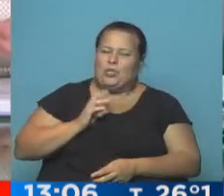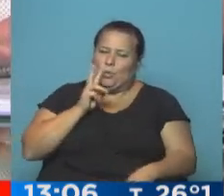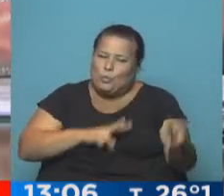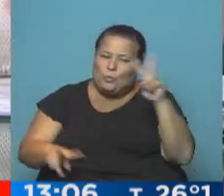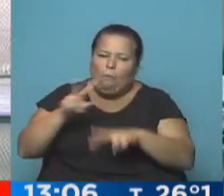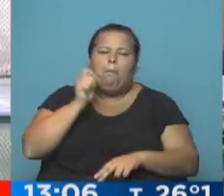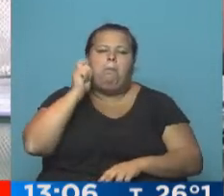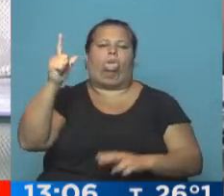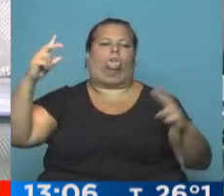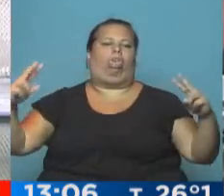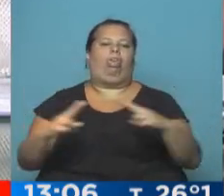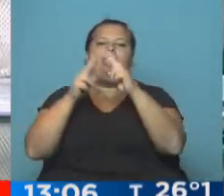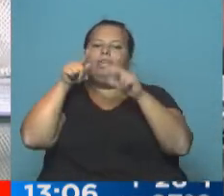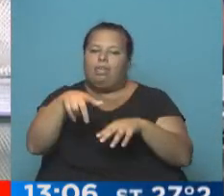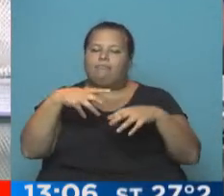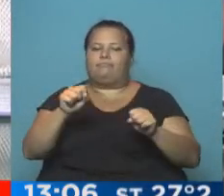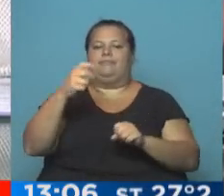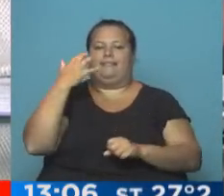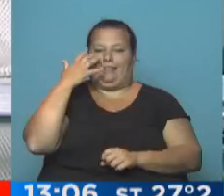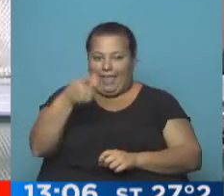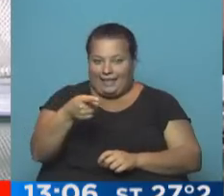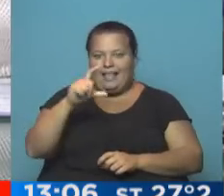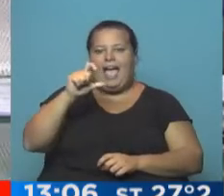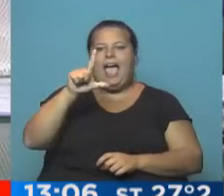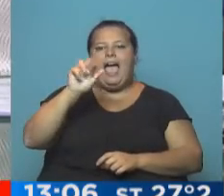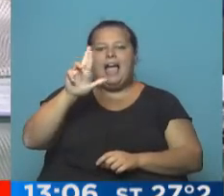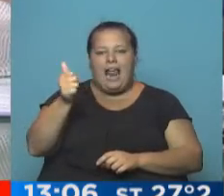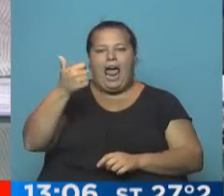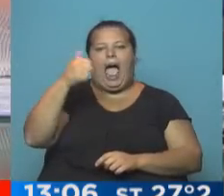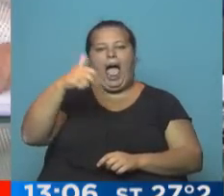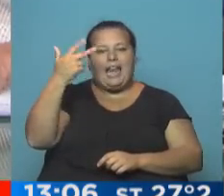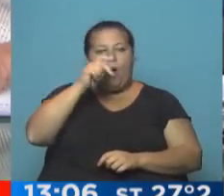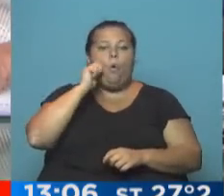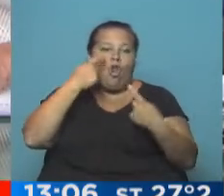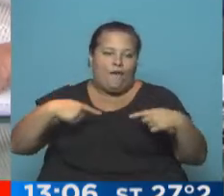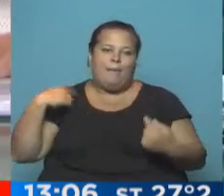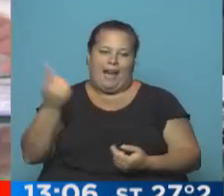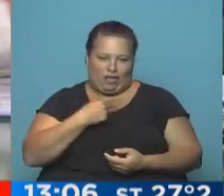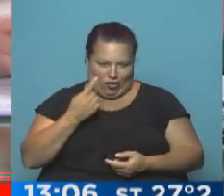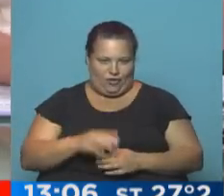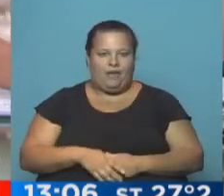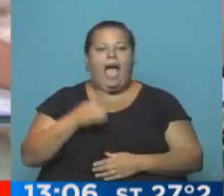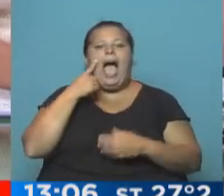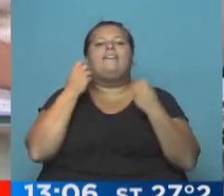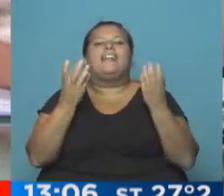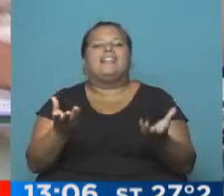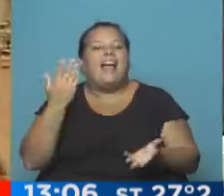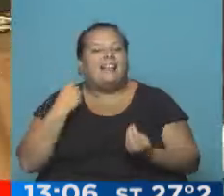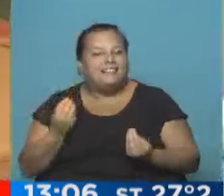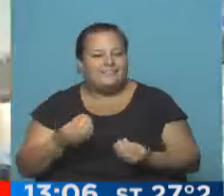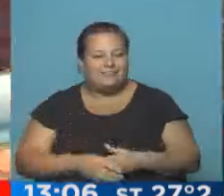de búsqueda reencontrarse con su nieta Clara Anaí. Una buena noticia para ella y para todos nosotros también. Vemos a ver cómo era, qué